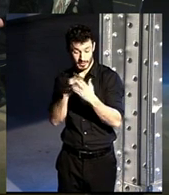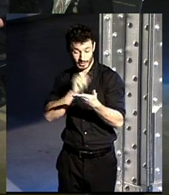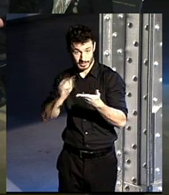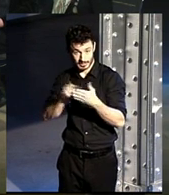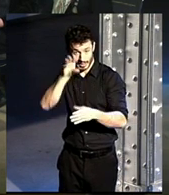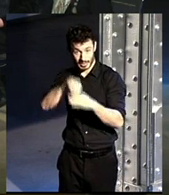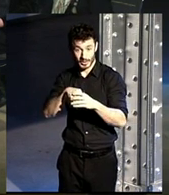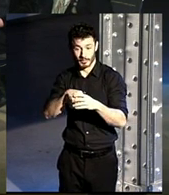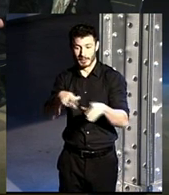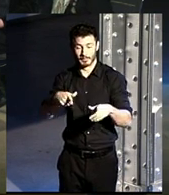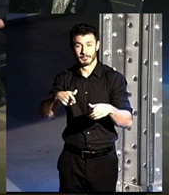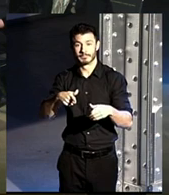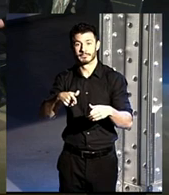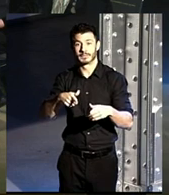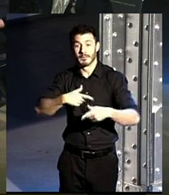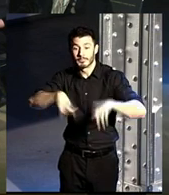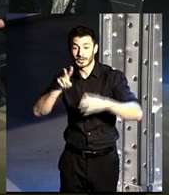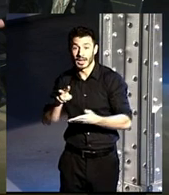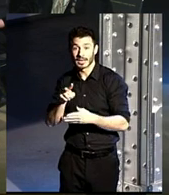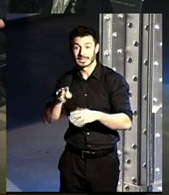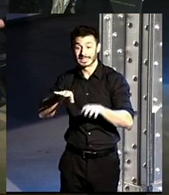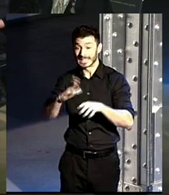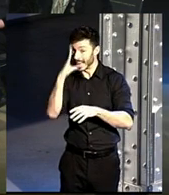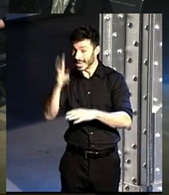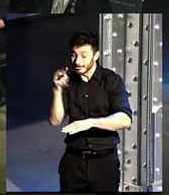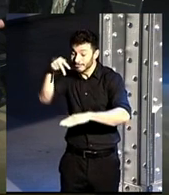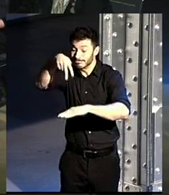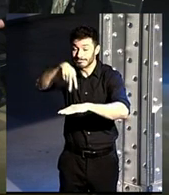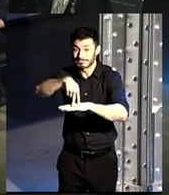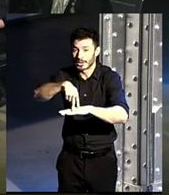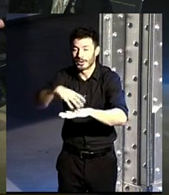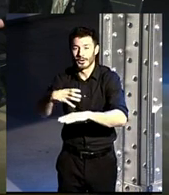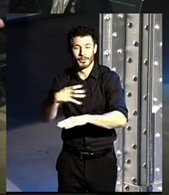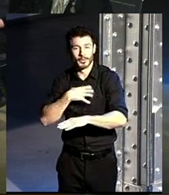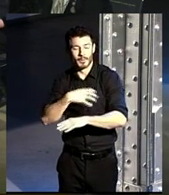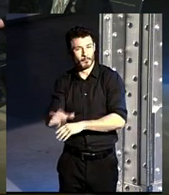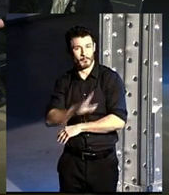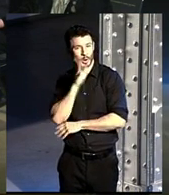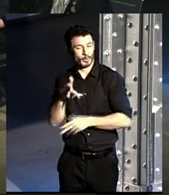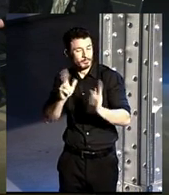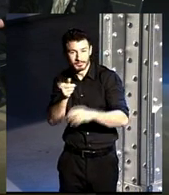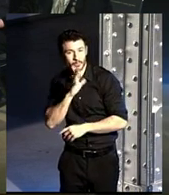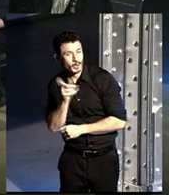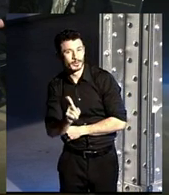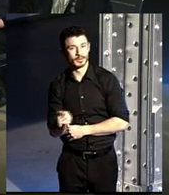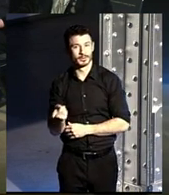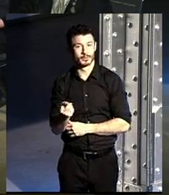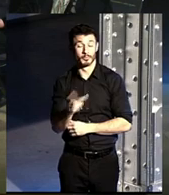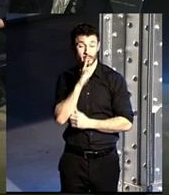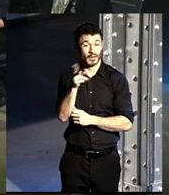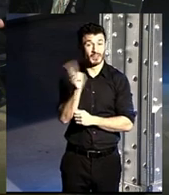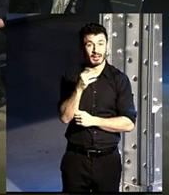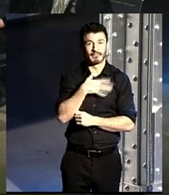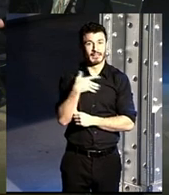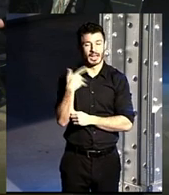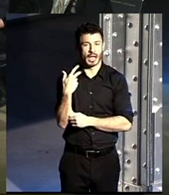le gustaba todo lo que es verisímil. Y dejar la conquista de la